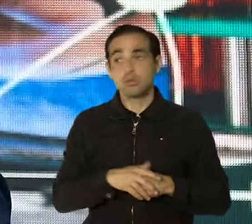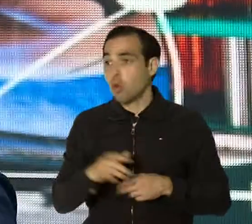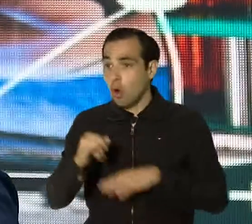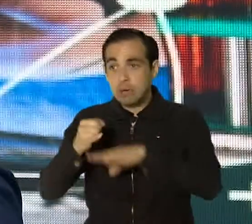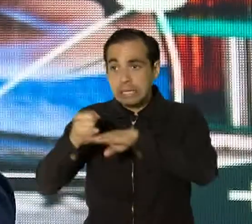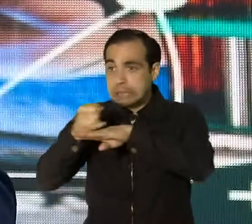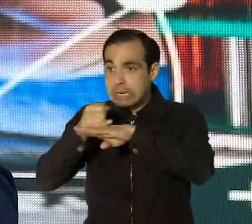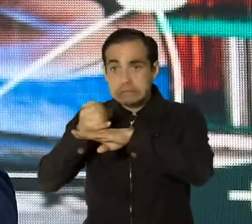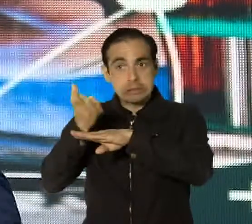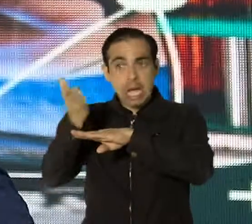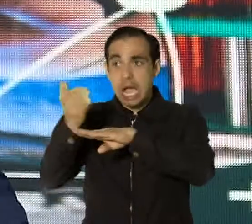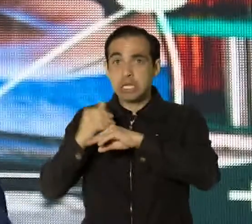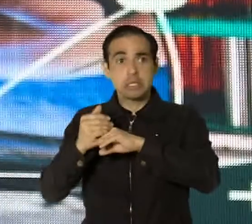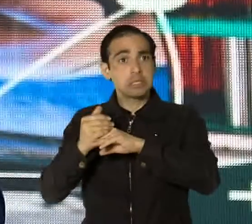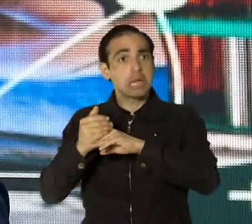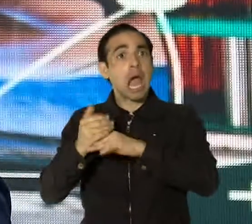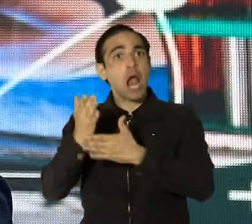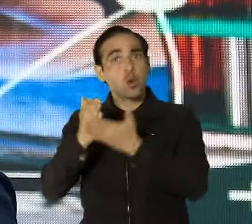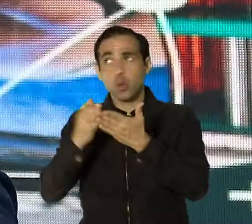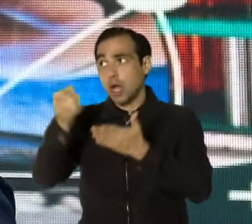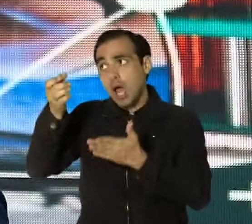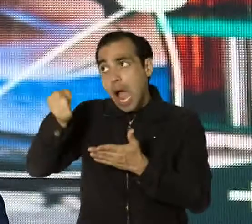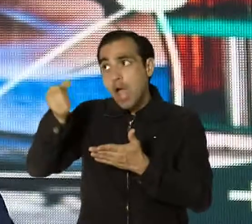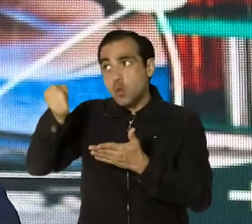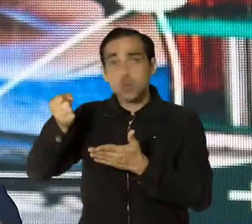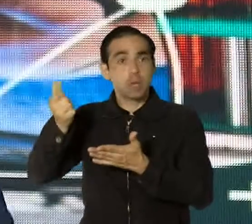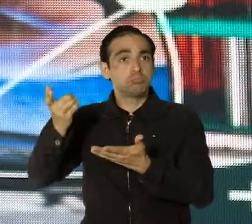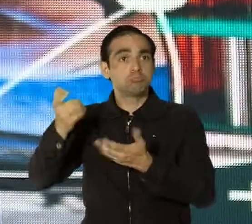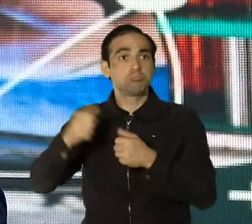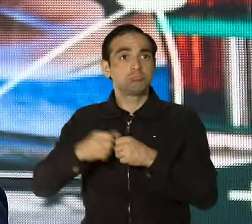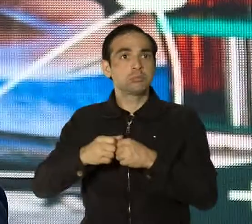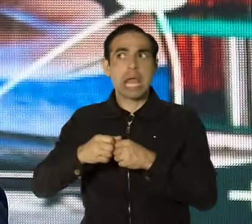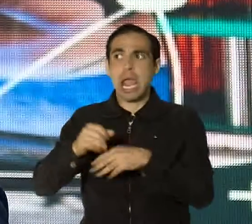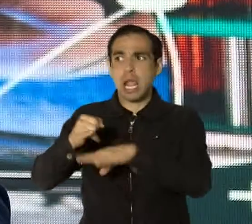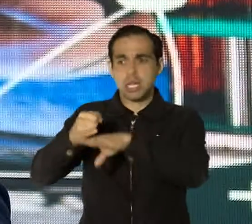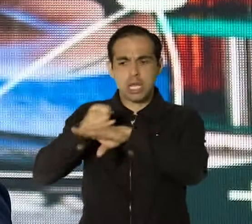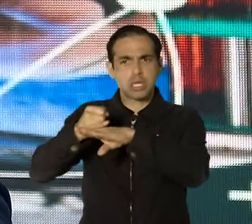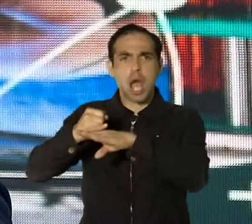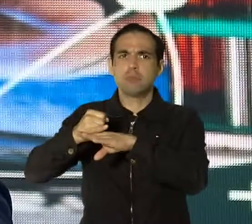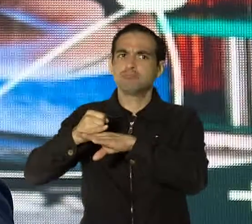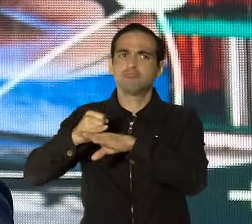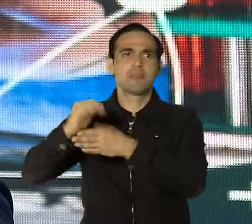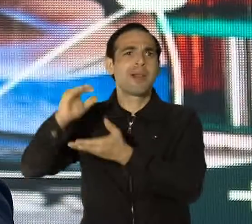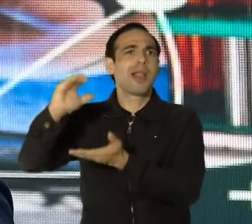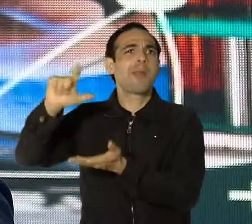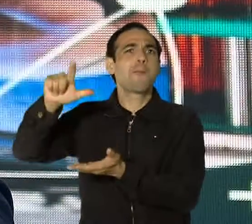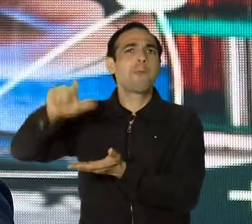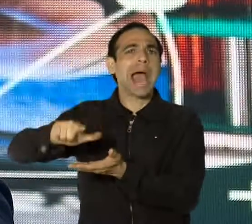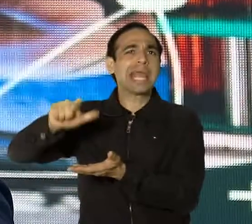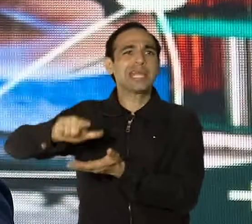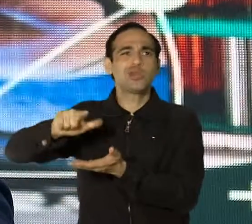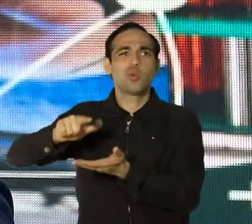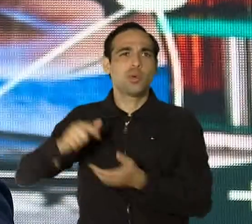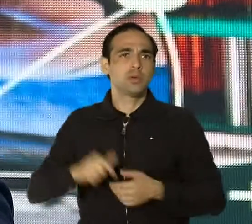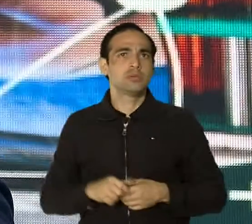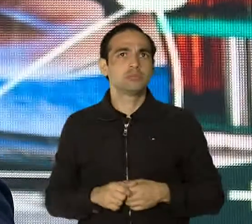están todavía bien bajos y los clientes para primer hogar están